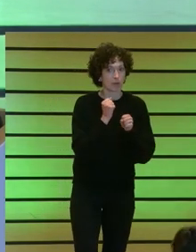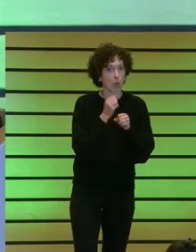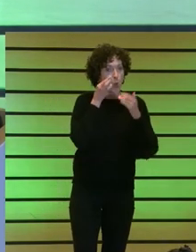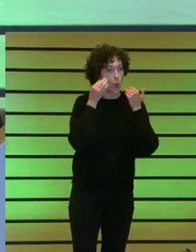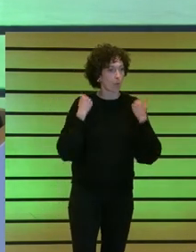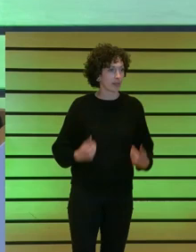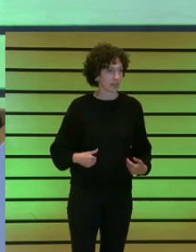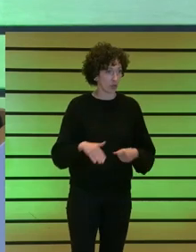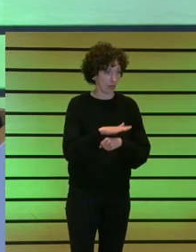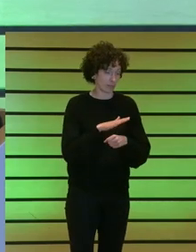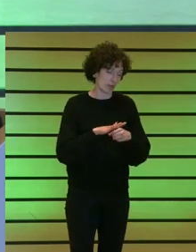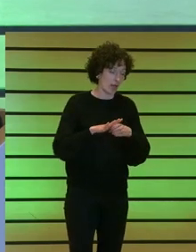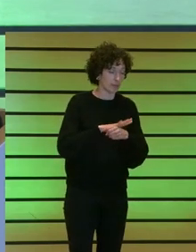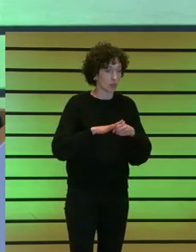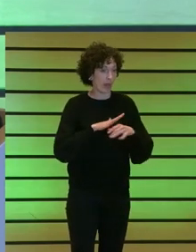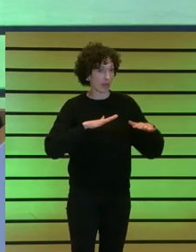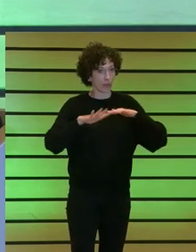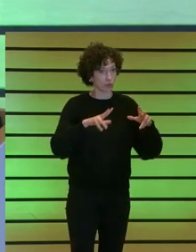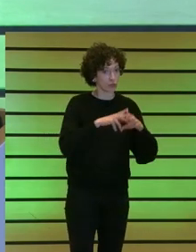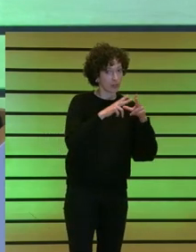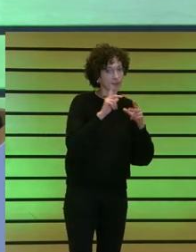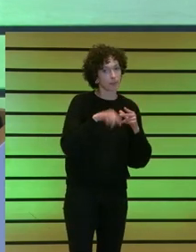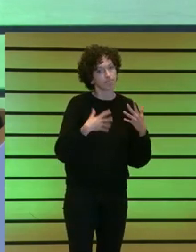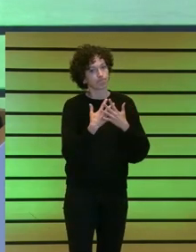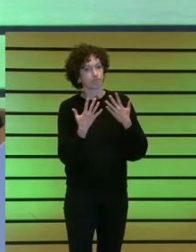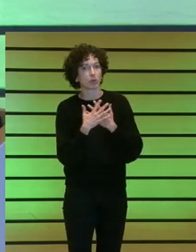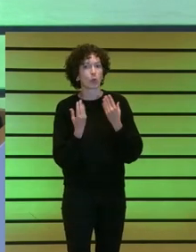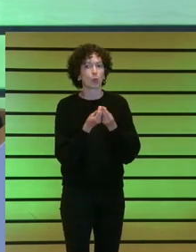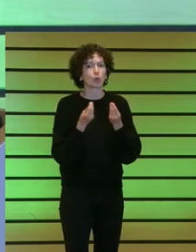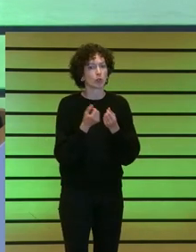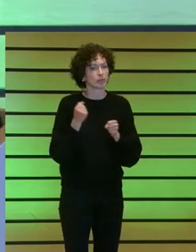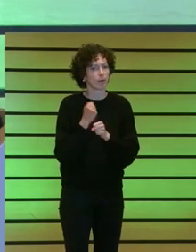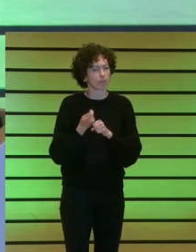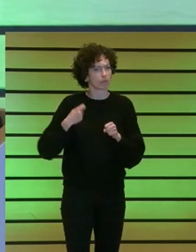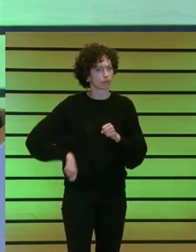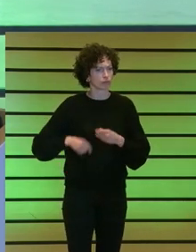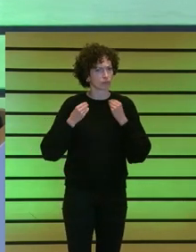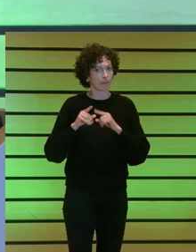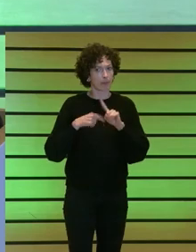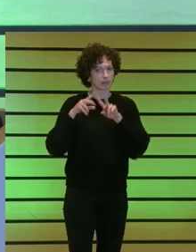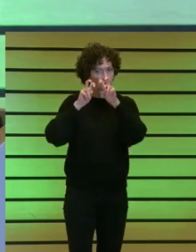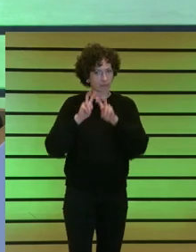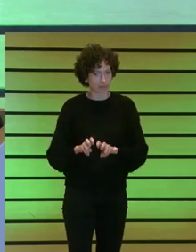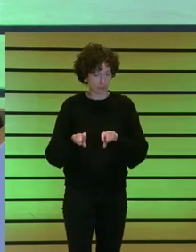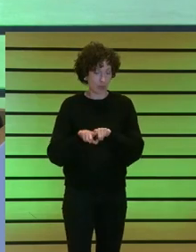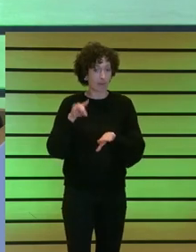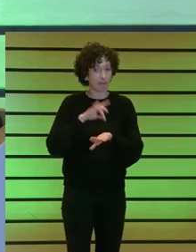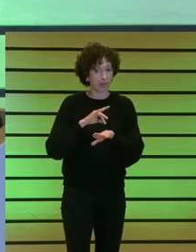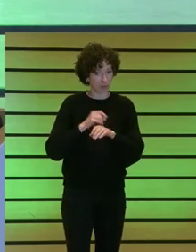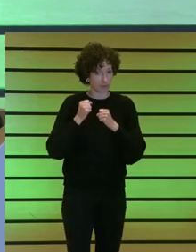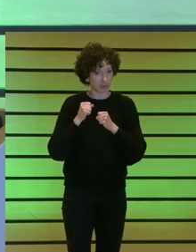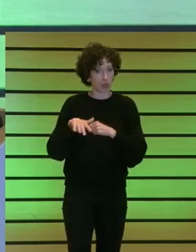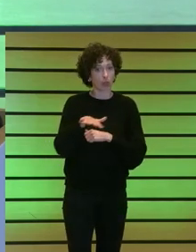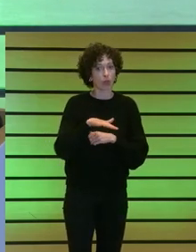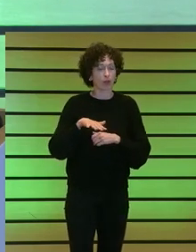del ámbito de la acción social pues lo conviene con una destacada actividad profesional e investigadora como médico intensivista en el Hospital Universitario